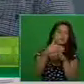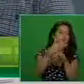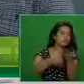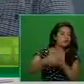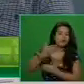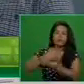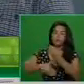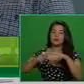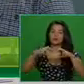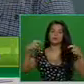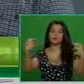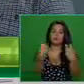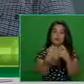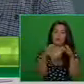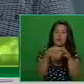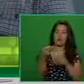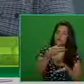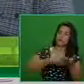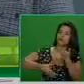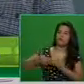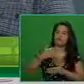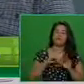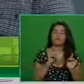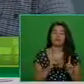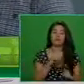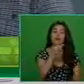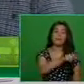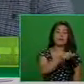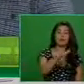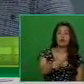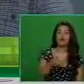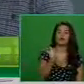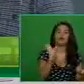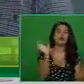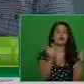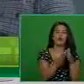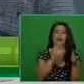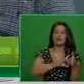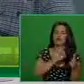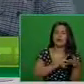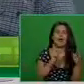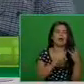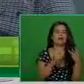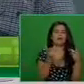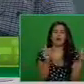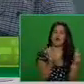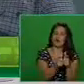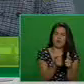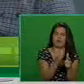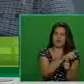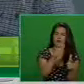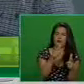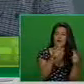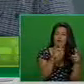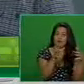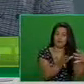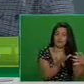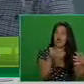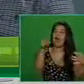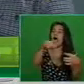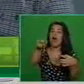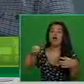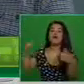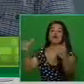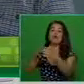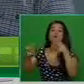entre los sectores de la sociedad civil, los movimientos sociales de base y los actores políticos que son los que